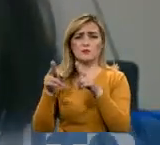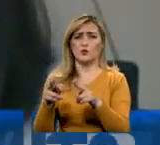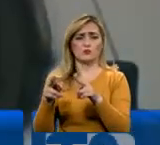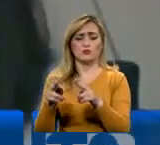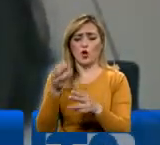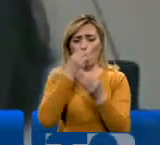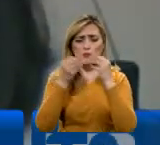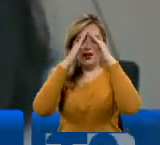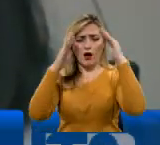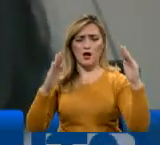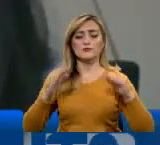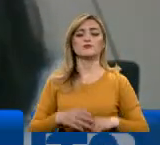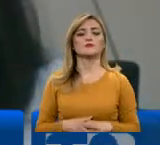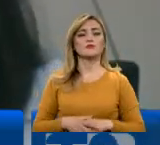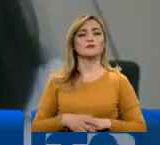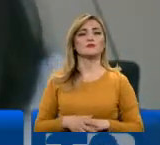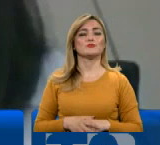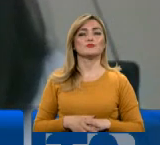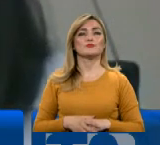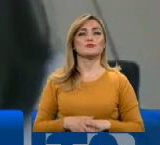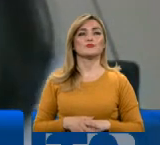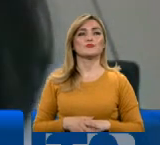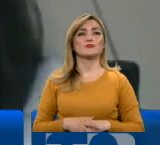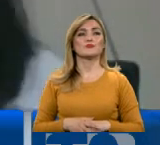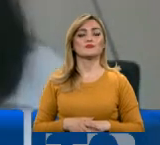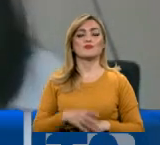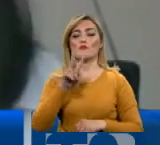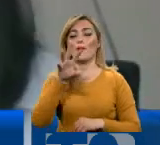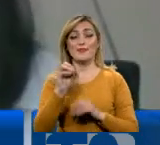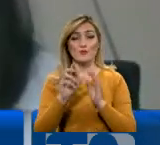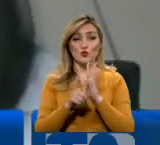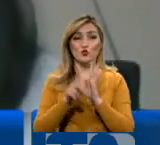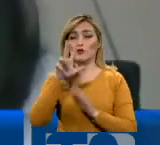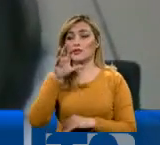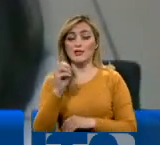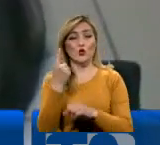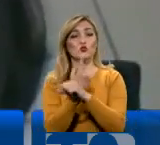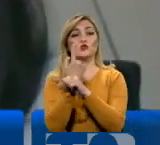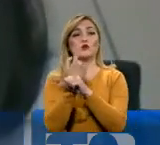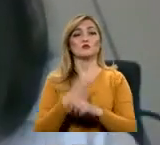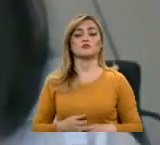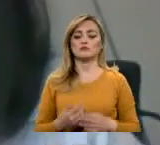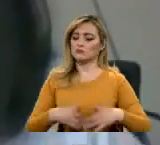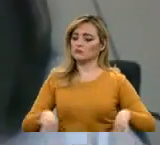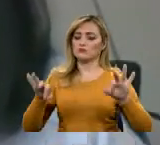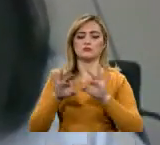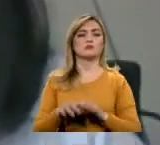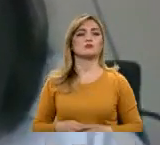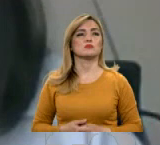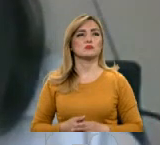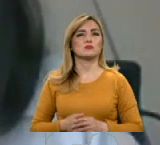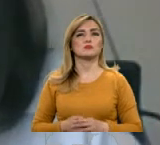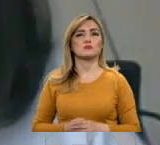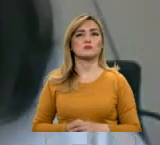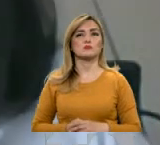Para que mantengan esos buenos hábitos. Entonces, sea 20 minutos, sea 30, sea una hora, lo que tengan, es importante mantener este